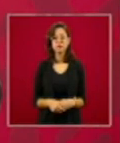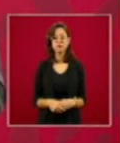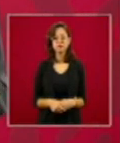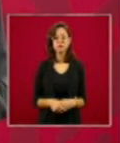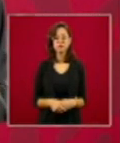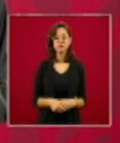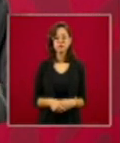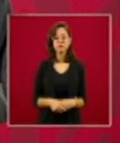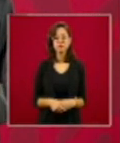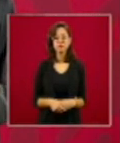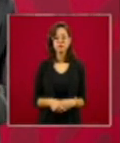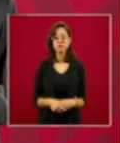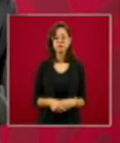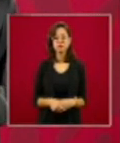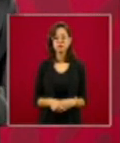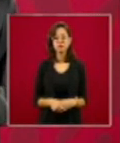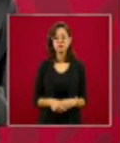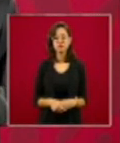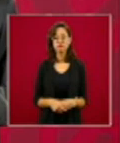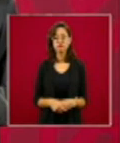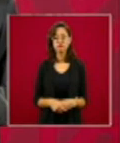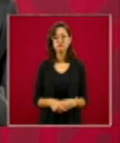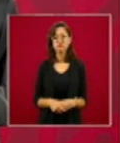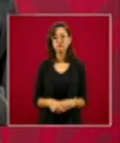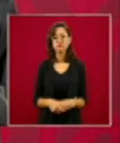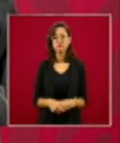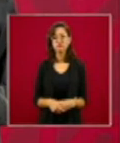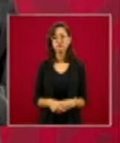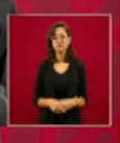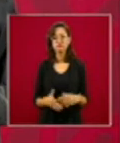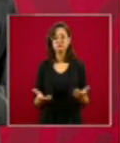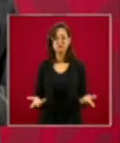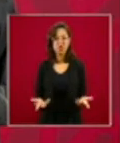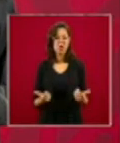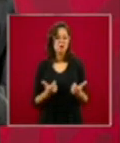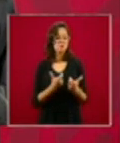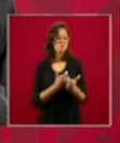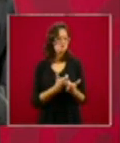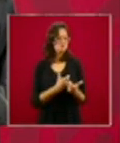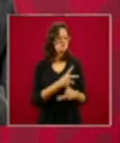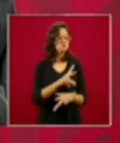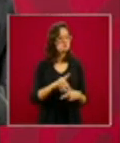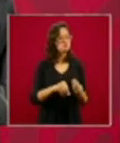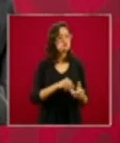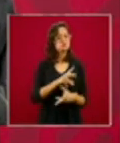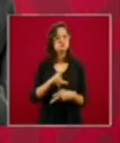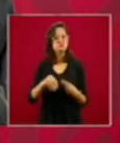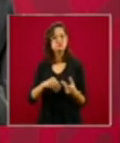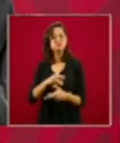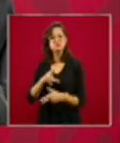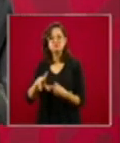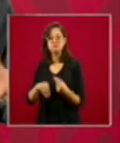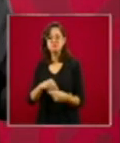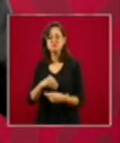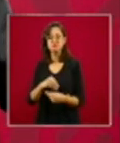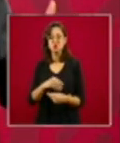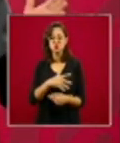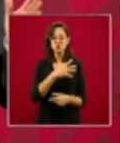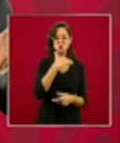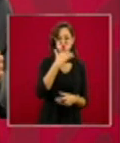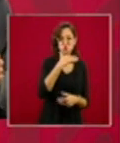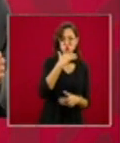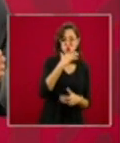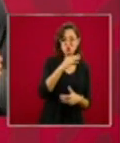juego y subrayar que el sistema político electoral mexicano es una referencia a nivel mundial